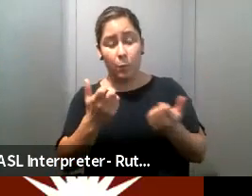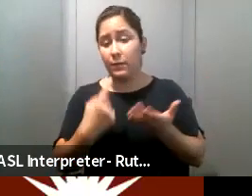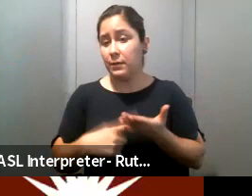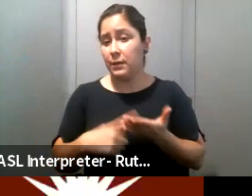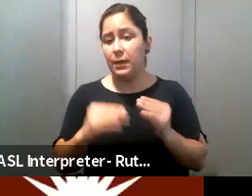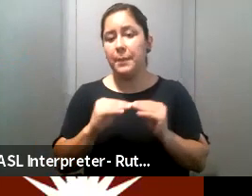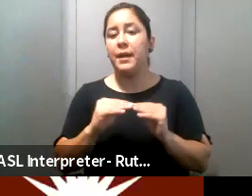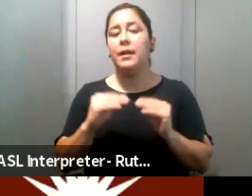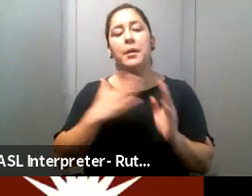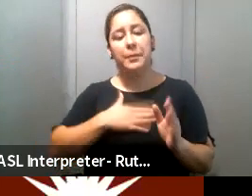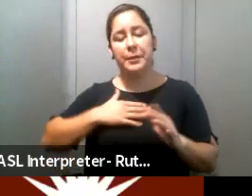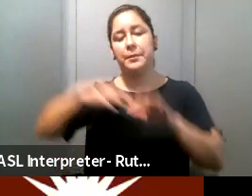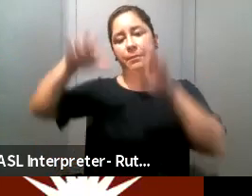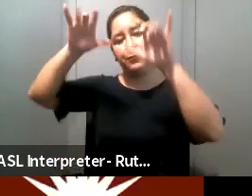llenen